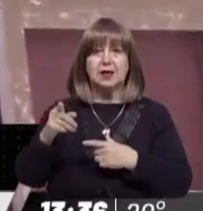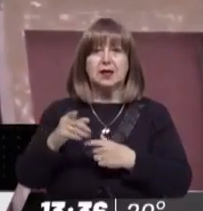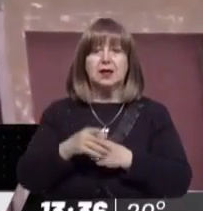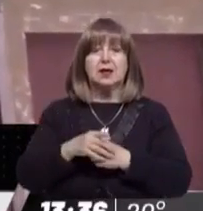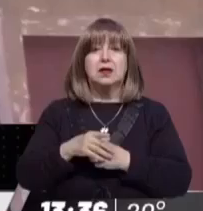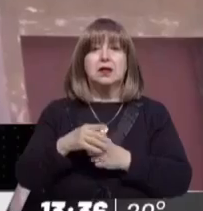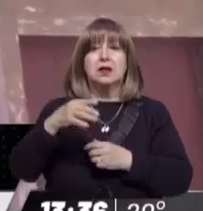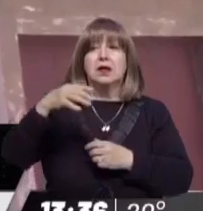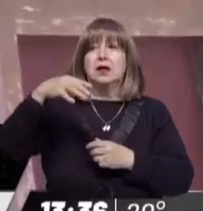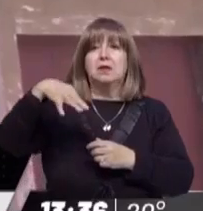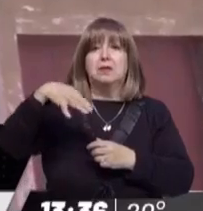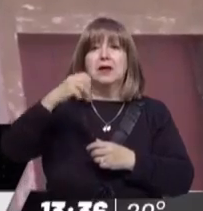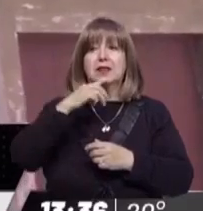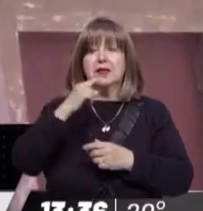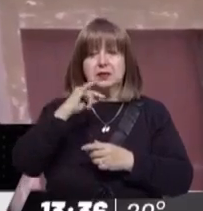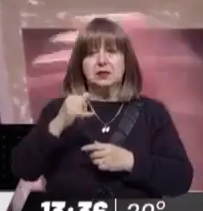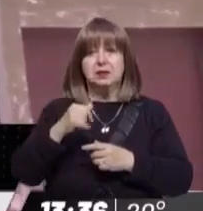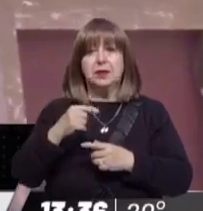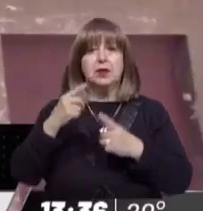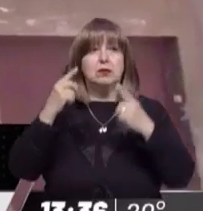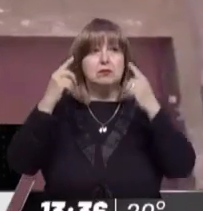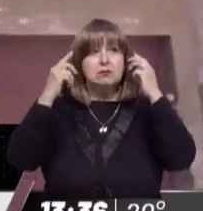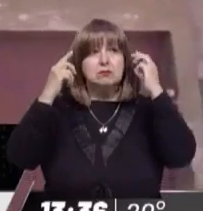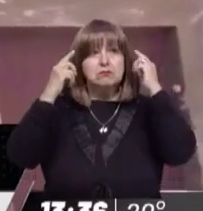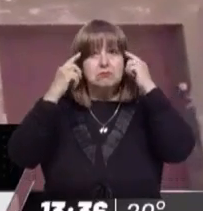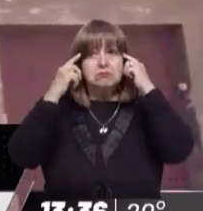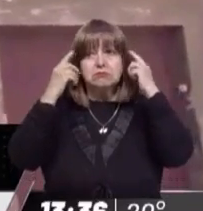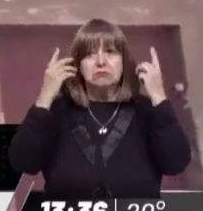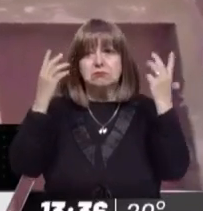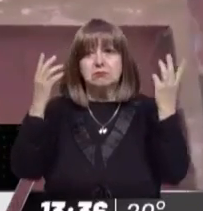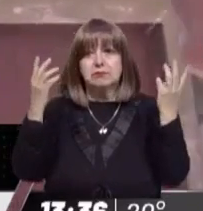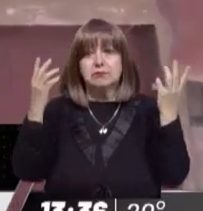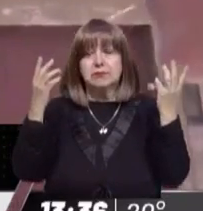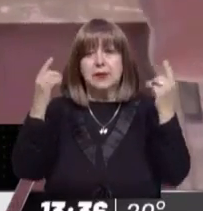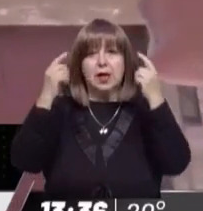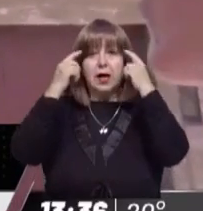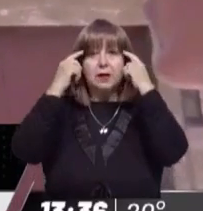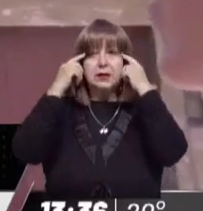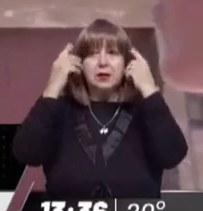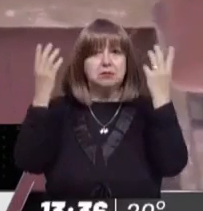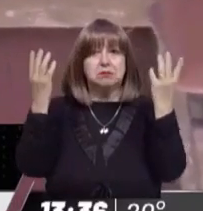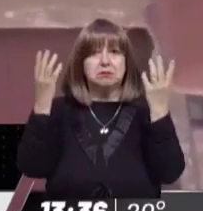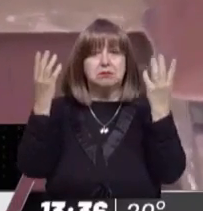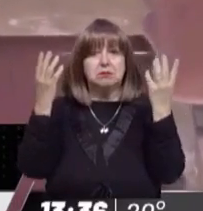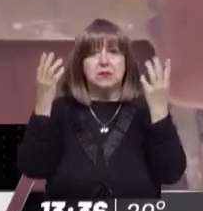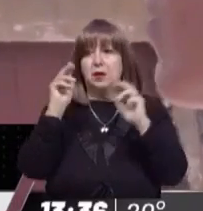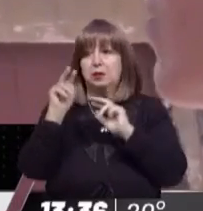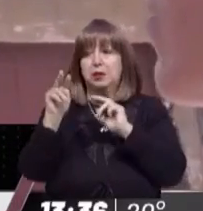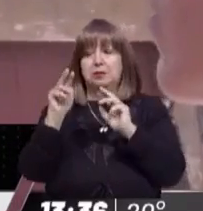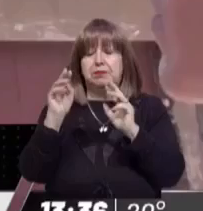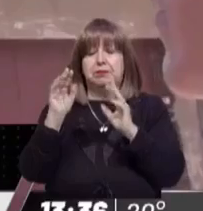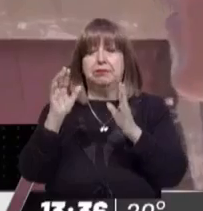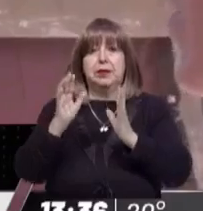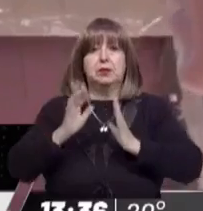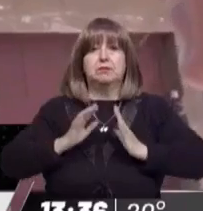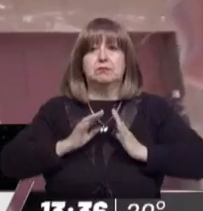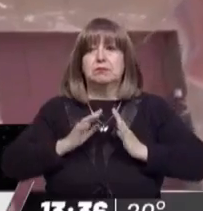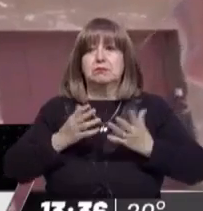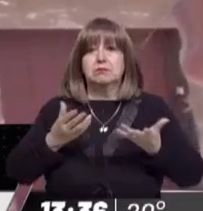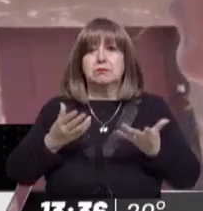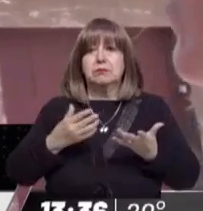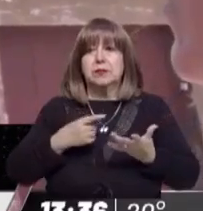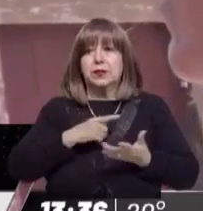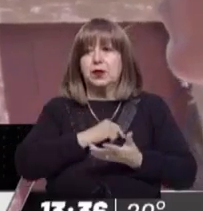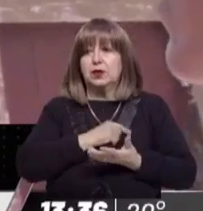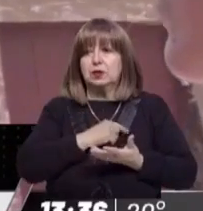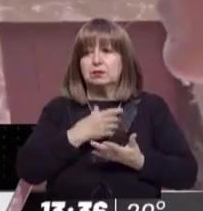cae no cae yo creo que como todos nosotros no cae lo que conocemos a la familia no cae en lo que lo que acaba de pasar es dec mucho